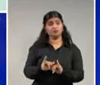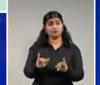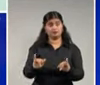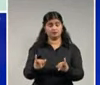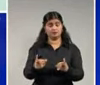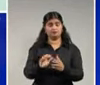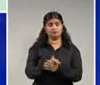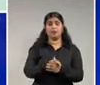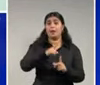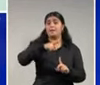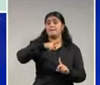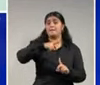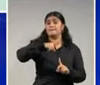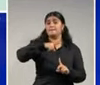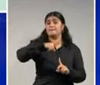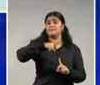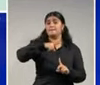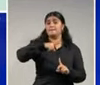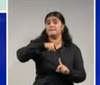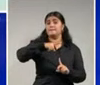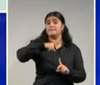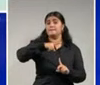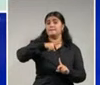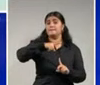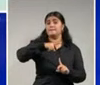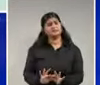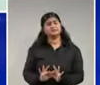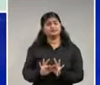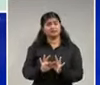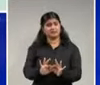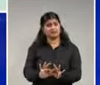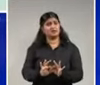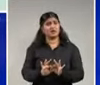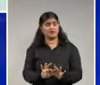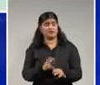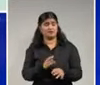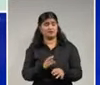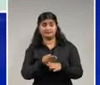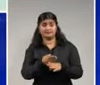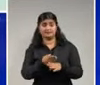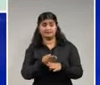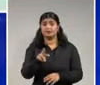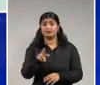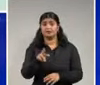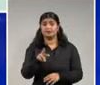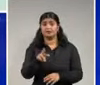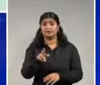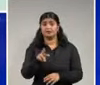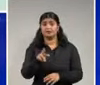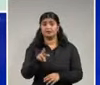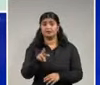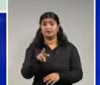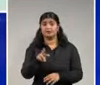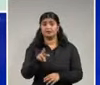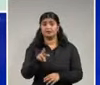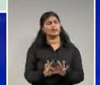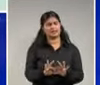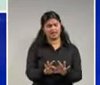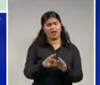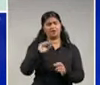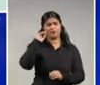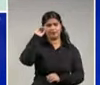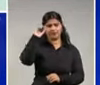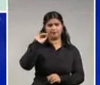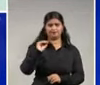matanza superior a la media nacional, que estamos hablando de 3,6 por 100.000 habitantes.